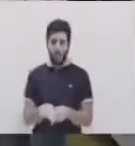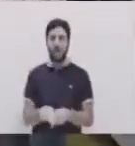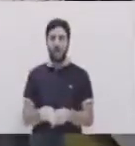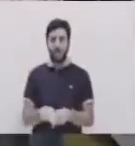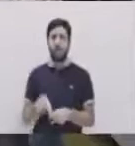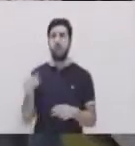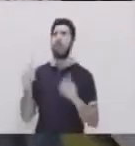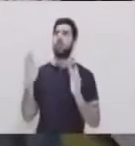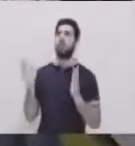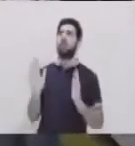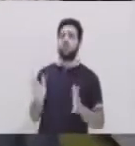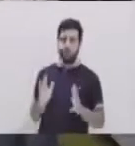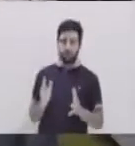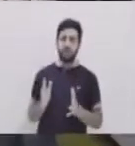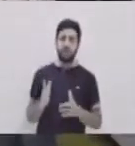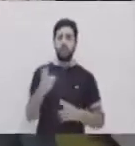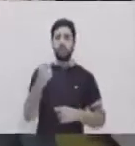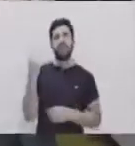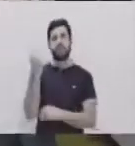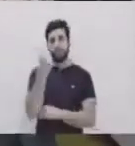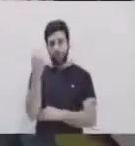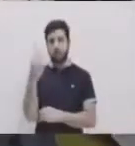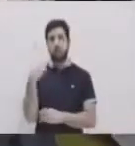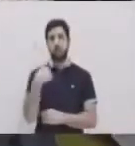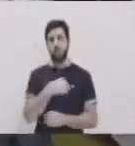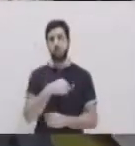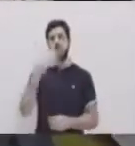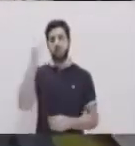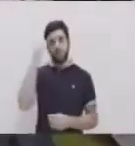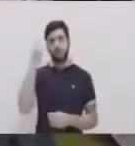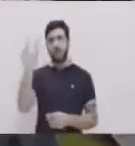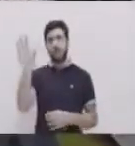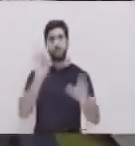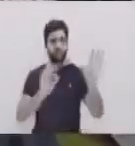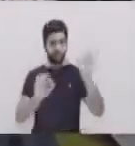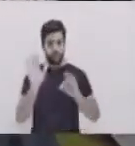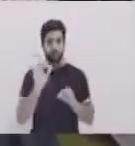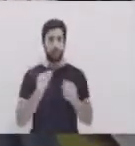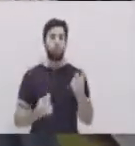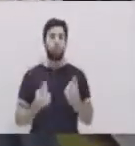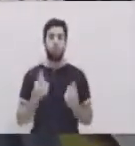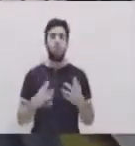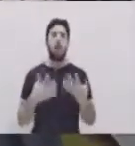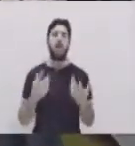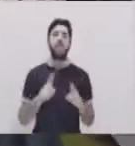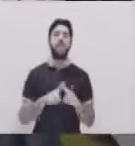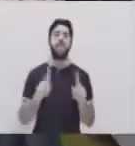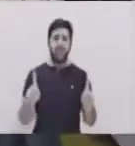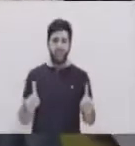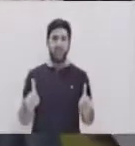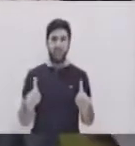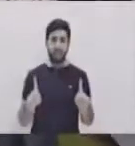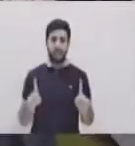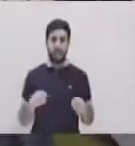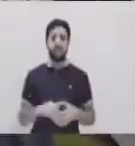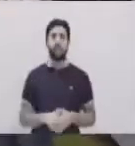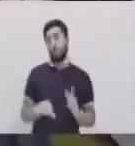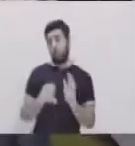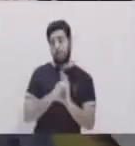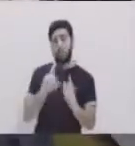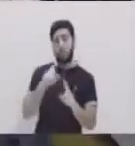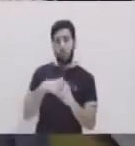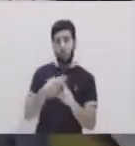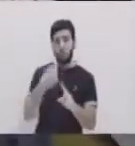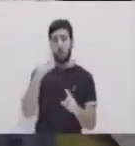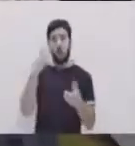Entonces, pues es importante el saber identificar esas dos diferencias, formal e informal, tanto como uno para cuando va a